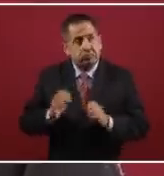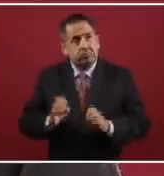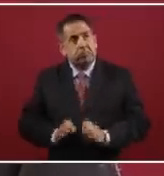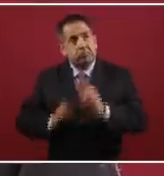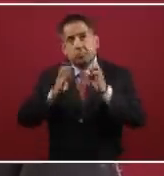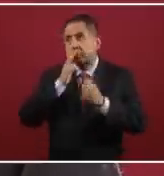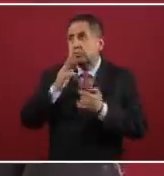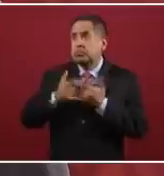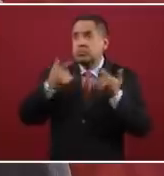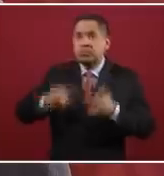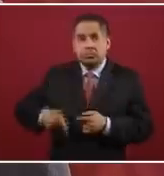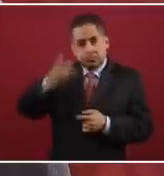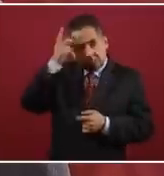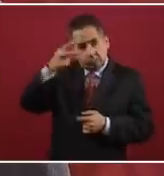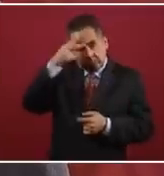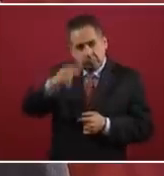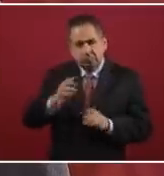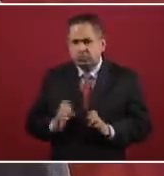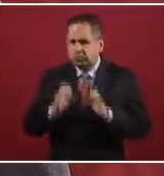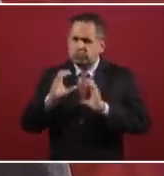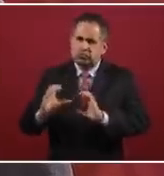edificios históricos.